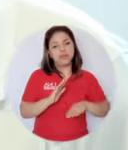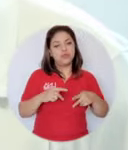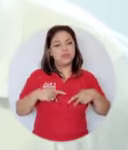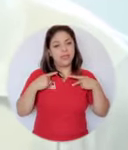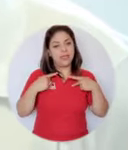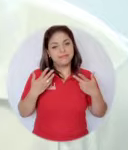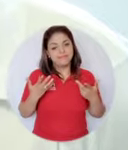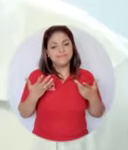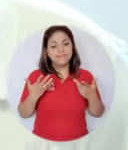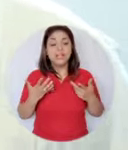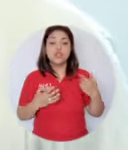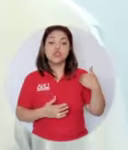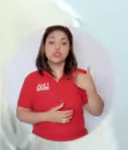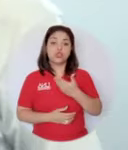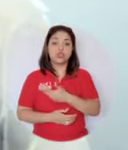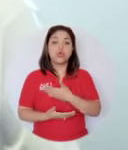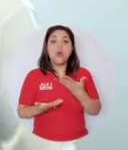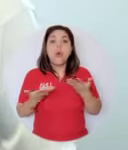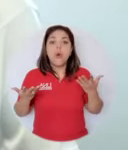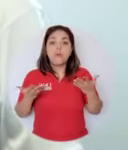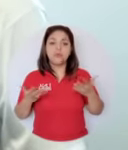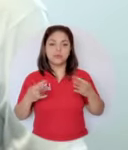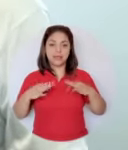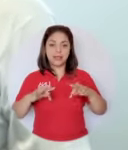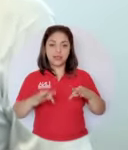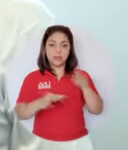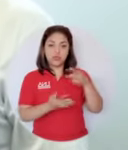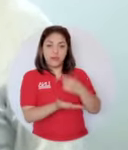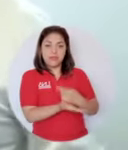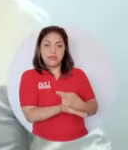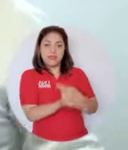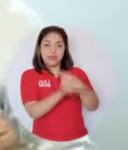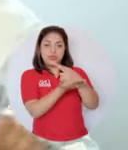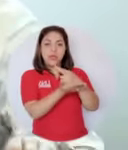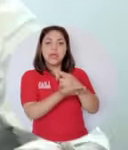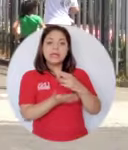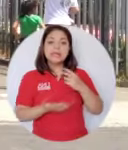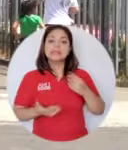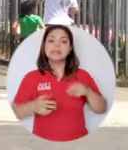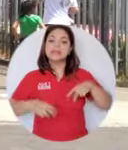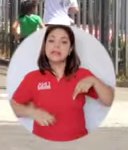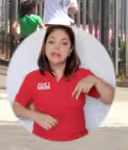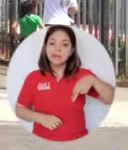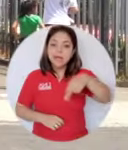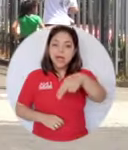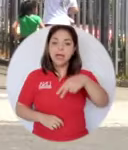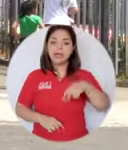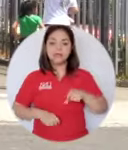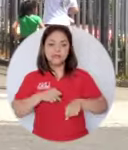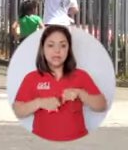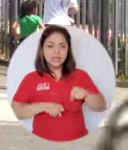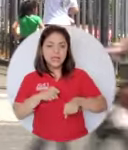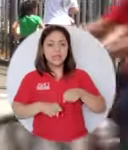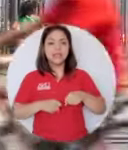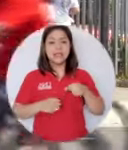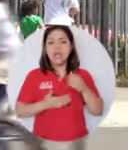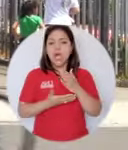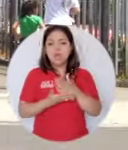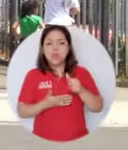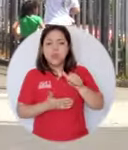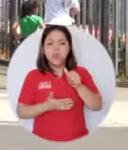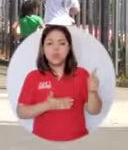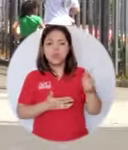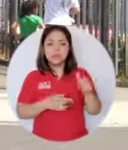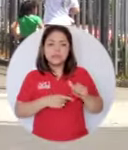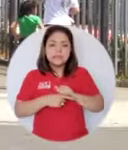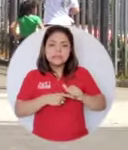buscamos hacer nosotros es, por medio del ejercicio físico, los ponemos a caminar, a hacer ejercicio en bicicleta, otros tipos de